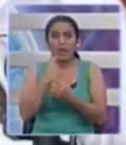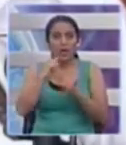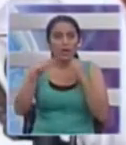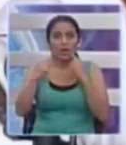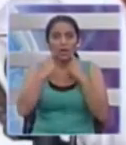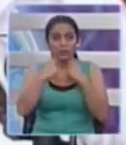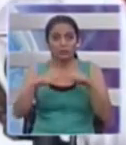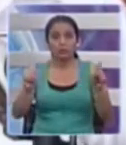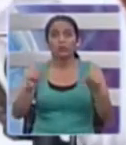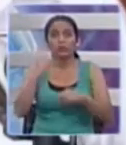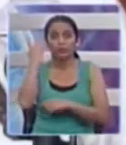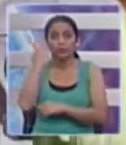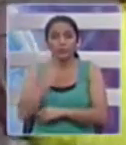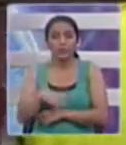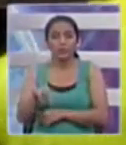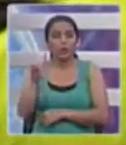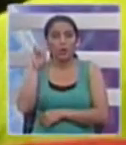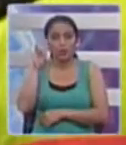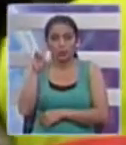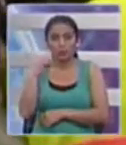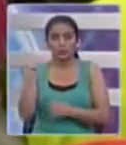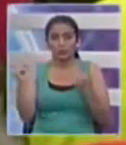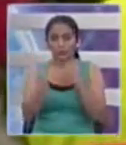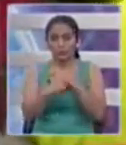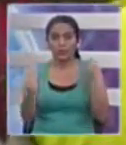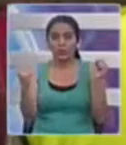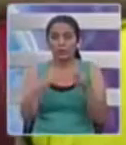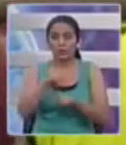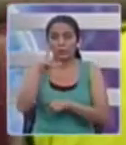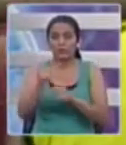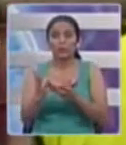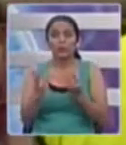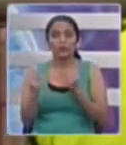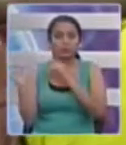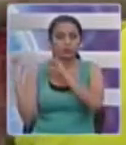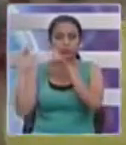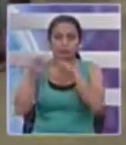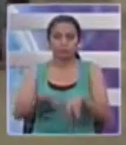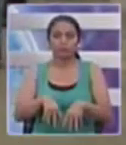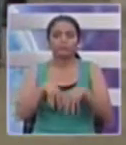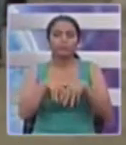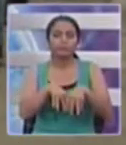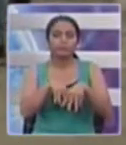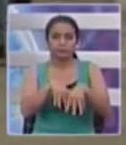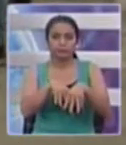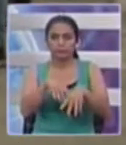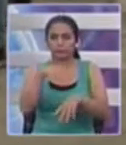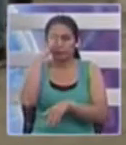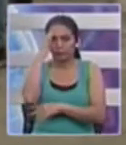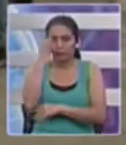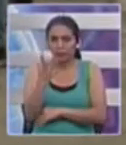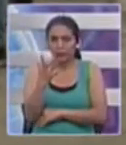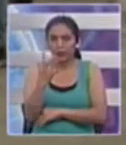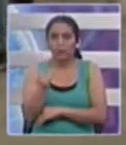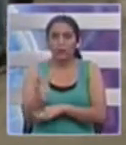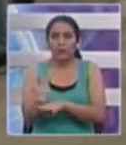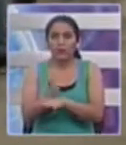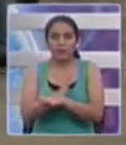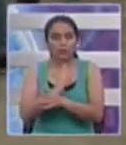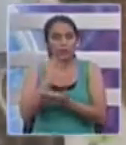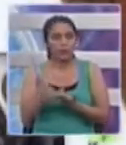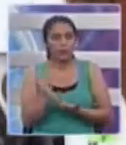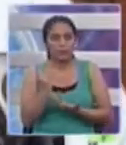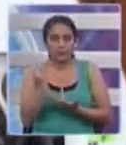marzo sería también multitudinaria. Señaló que la medida tomada para la fecha prevista garantizaría la contundencia del